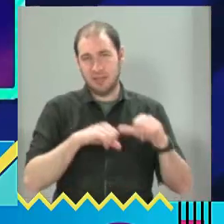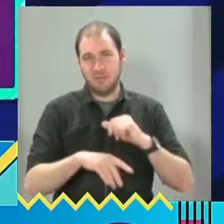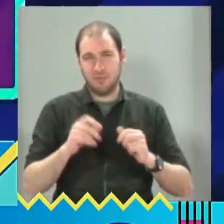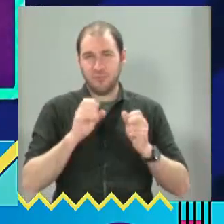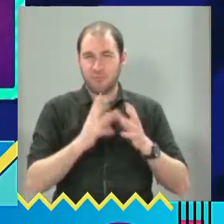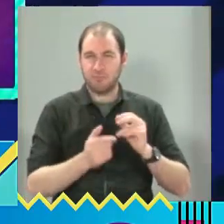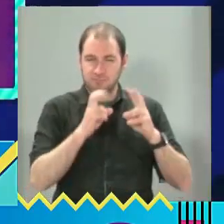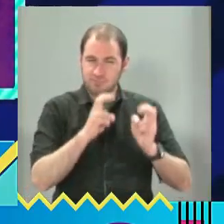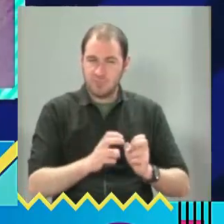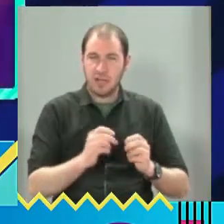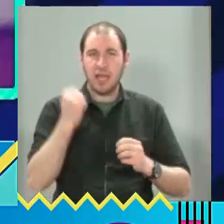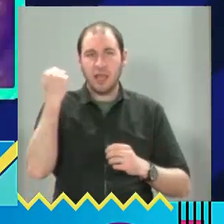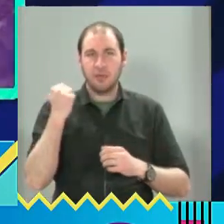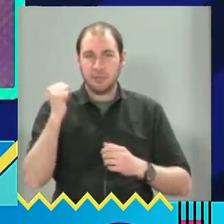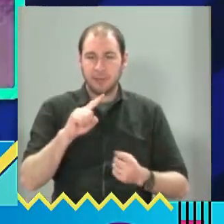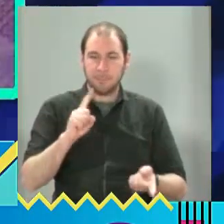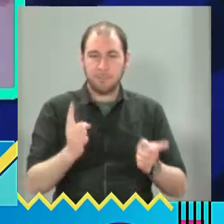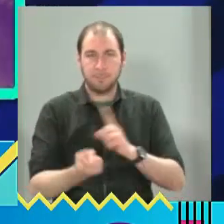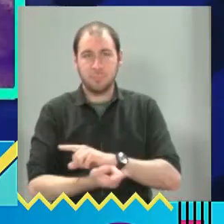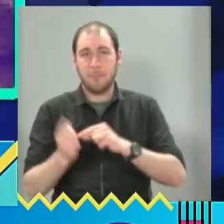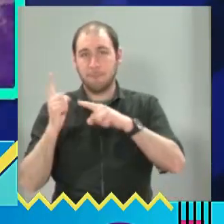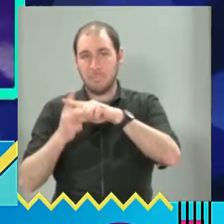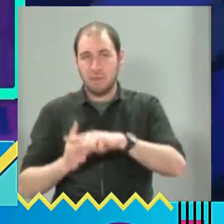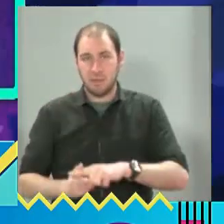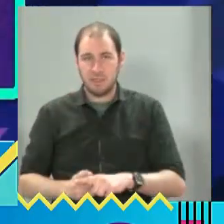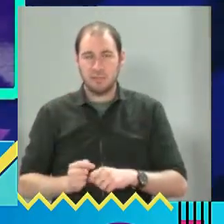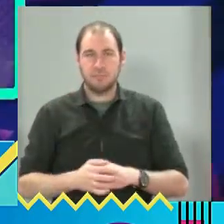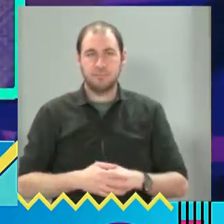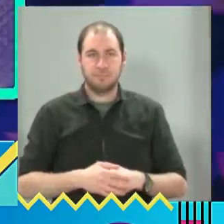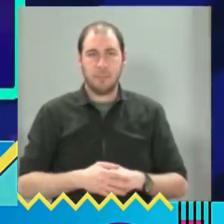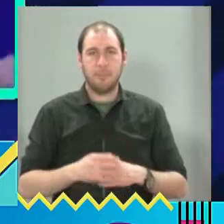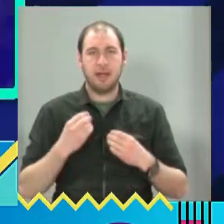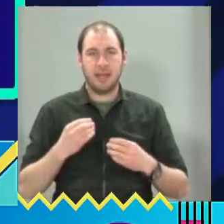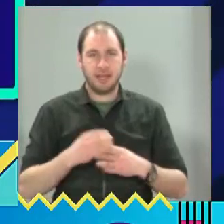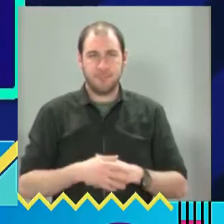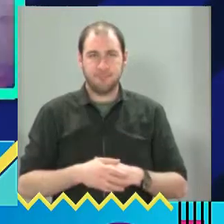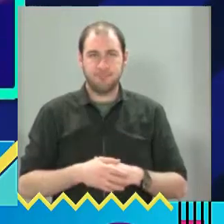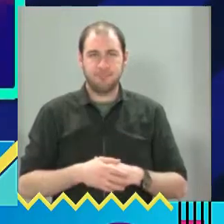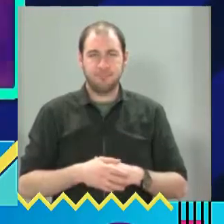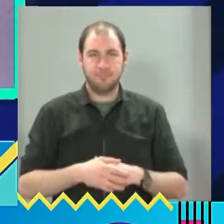medio, la economía tuvo que virar hacia las matemáticas para